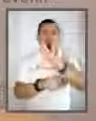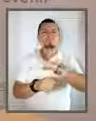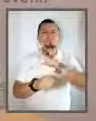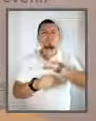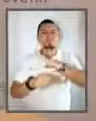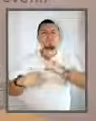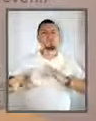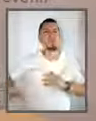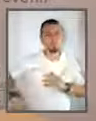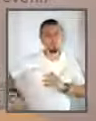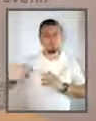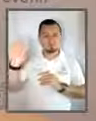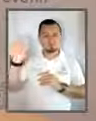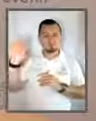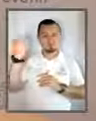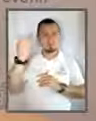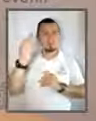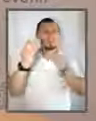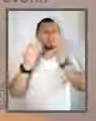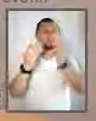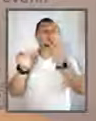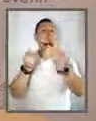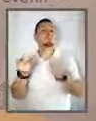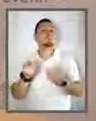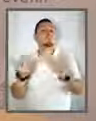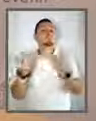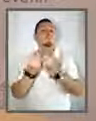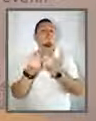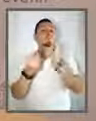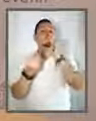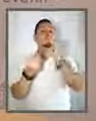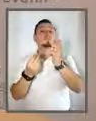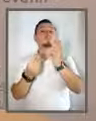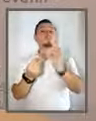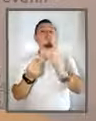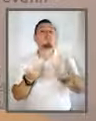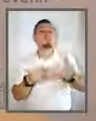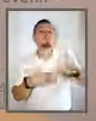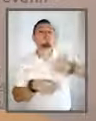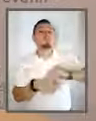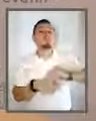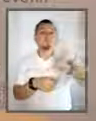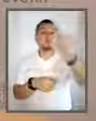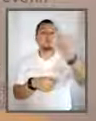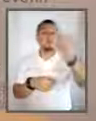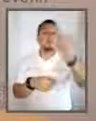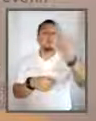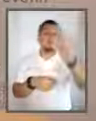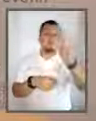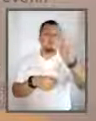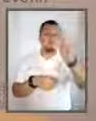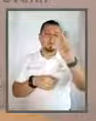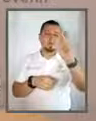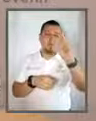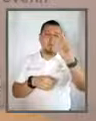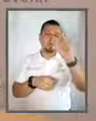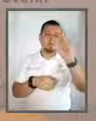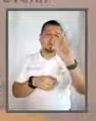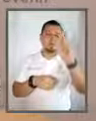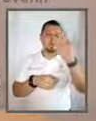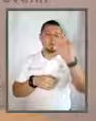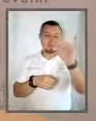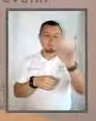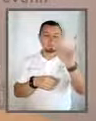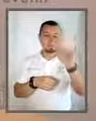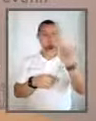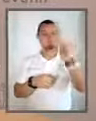el gobierno federal solo admite las que estén autorizadas por COFEPRIS. Esto desgraciadamente